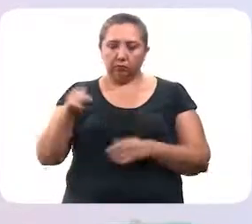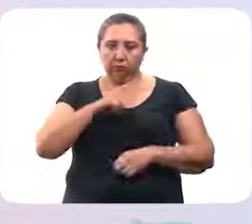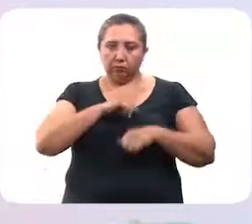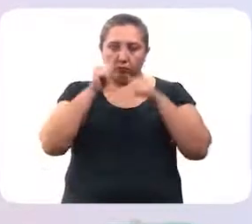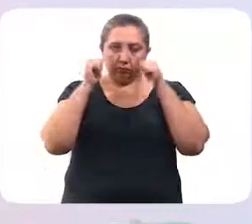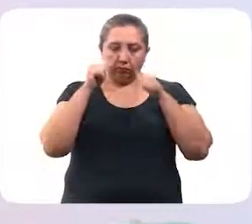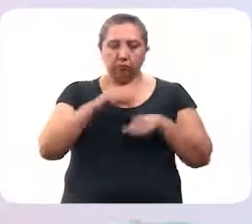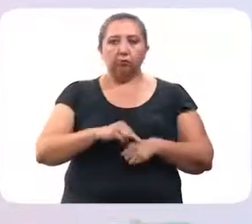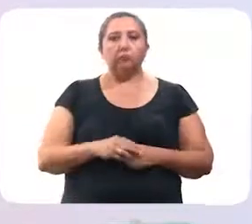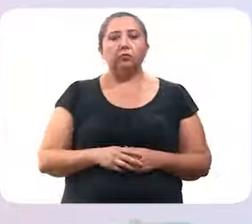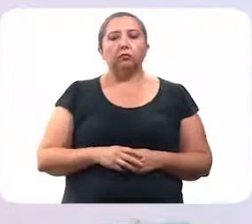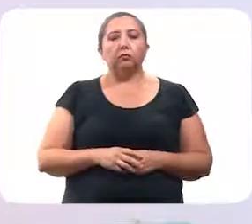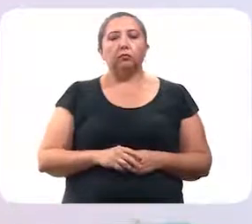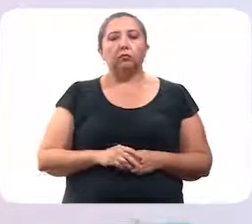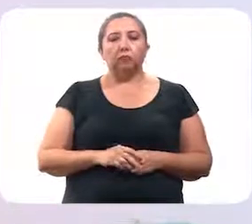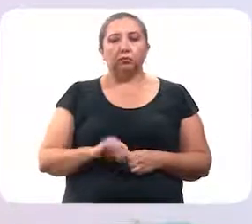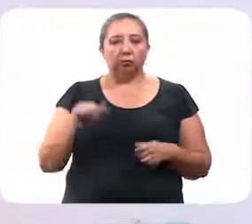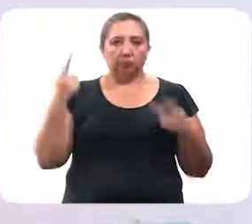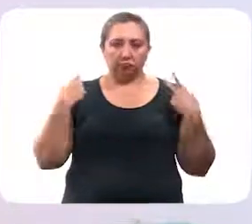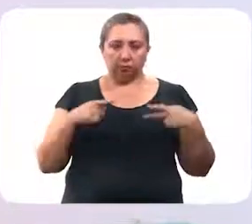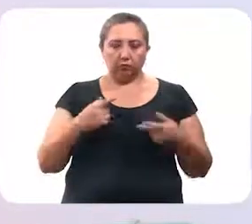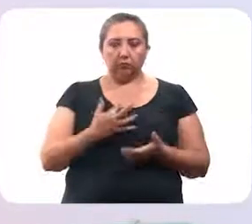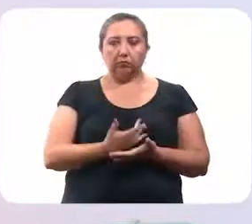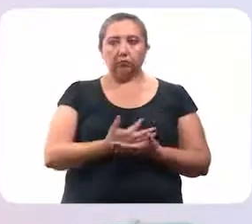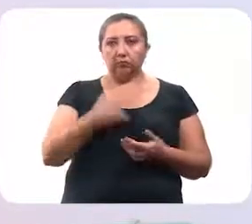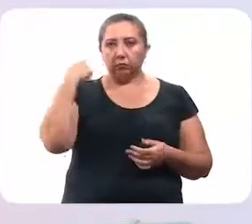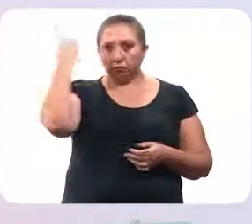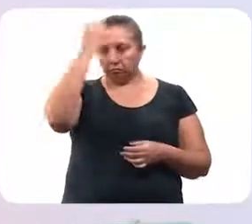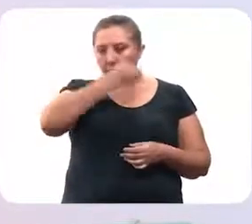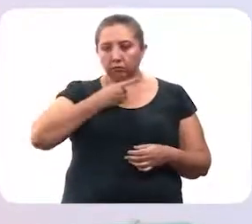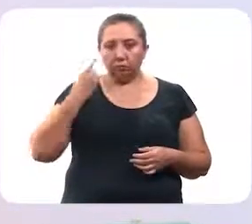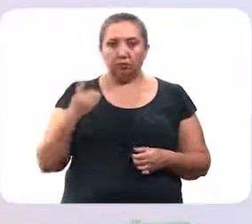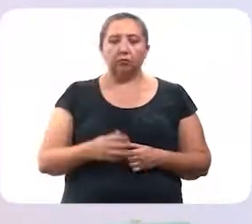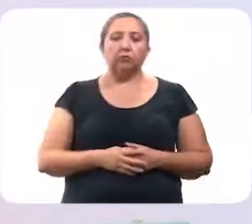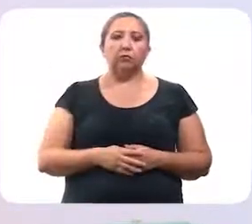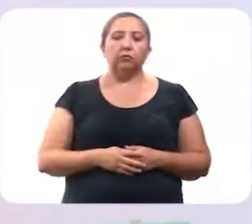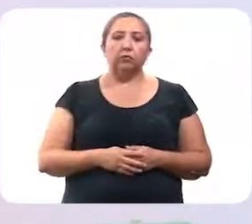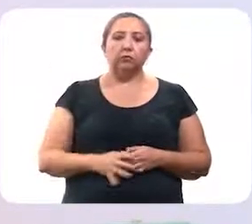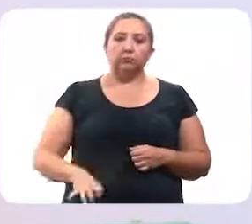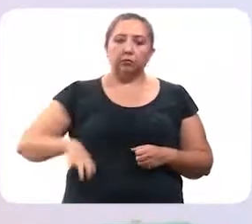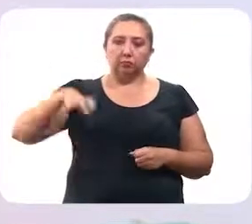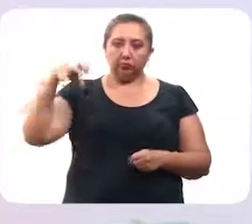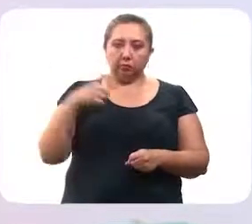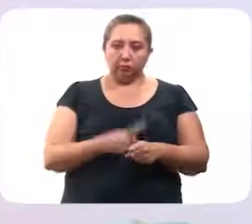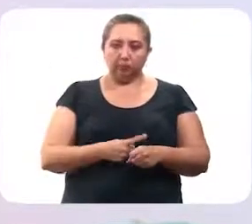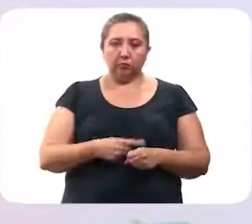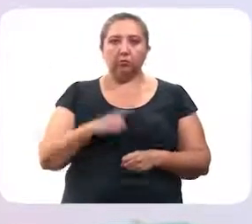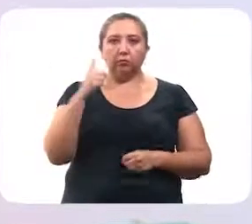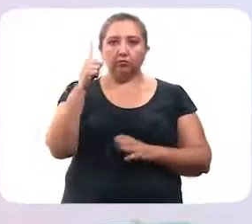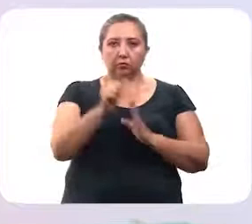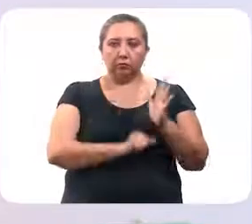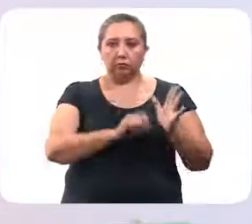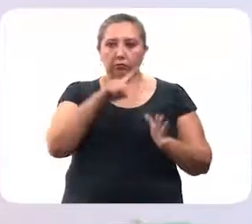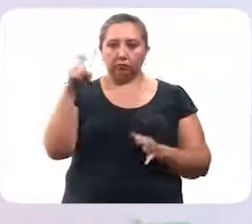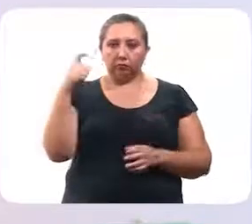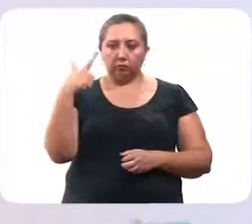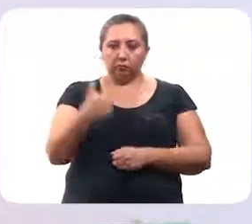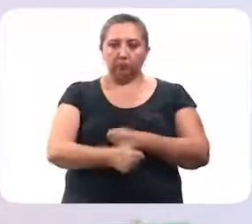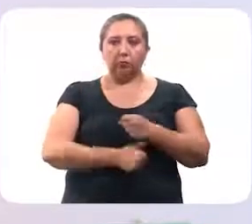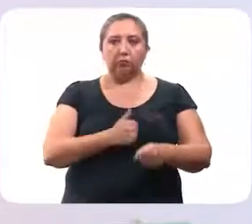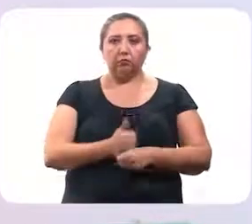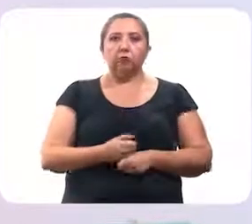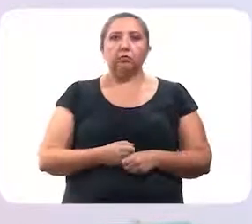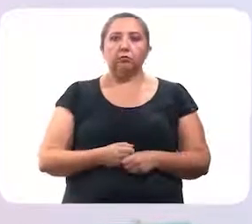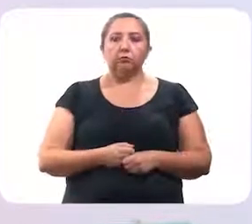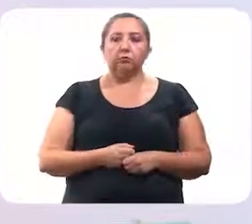públicos y en aislamiento total. Hay otros pacientes a la espera de diagnóstico. El rango de edad de los casos es de 1 mes a